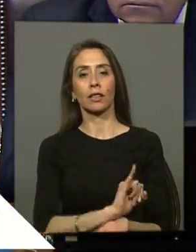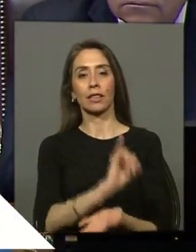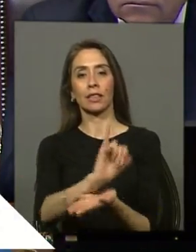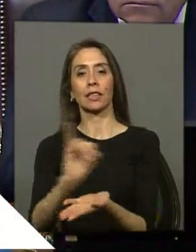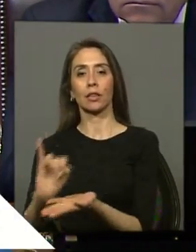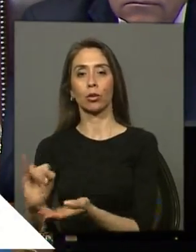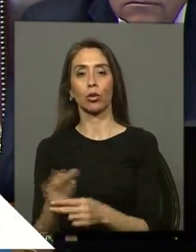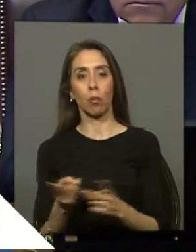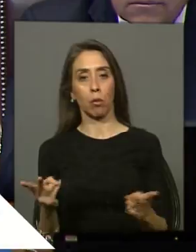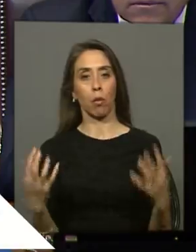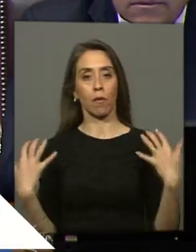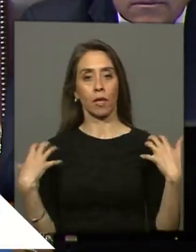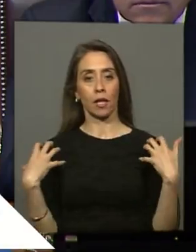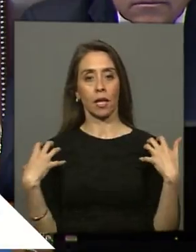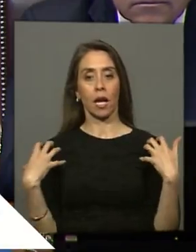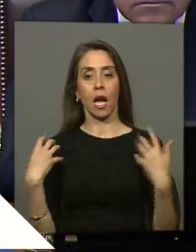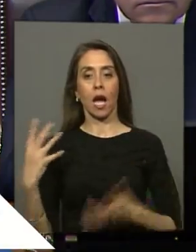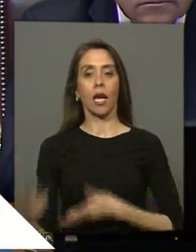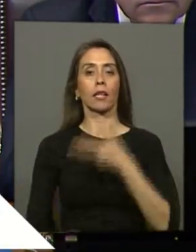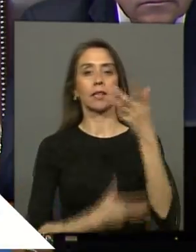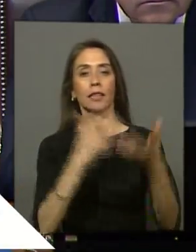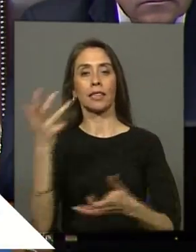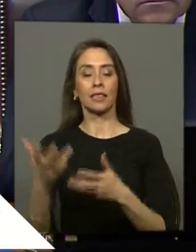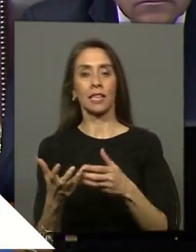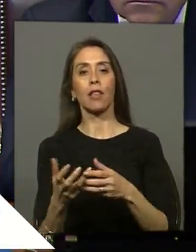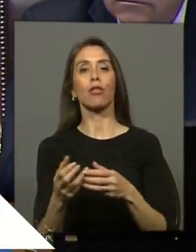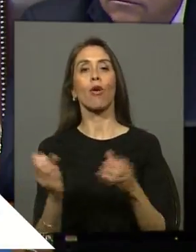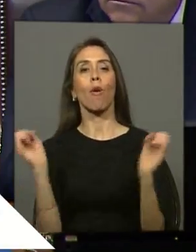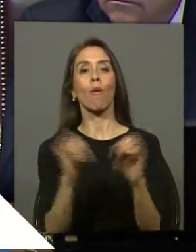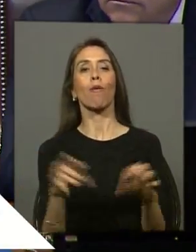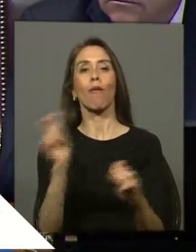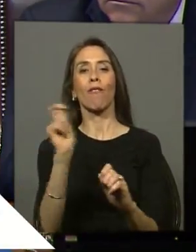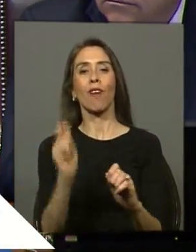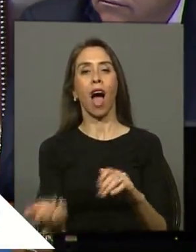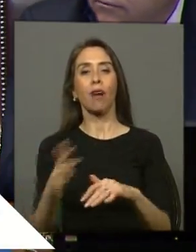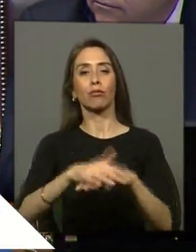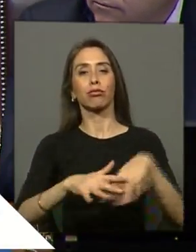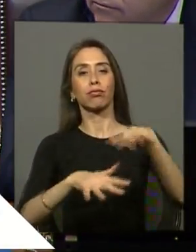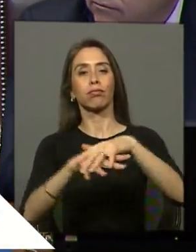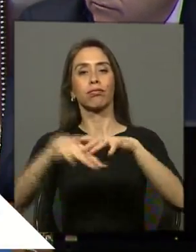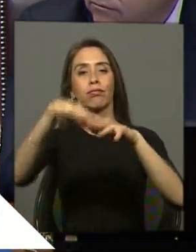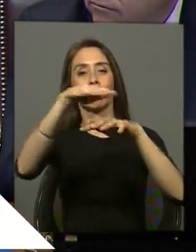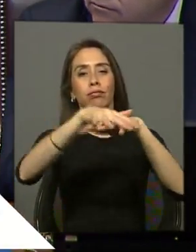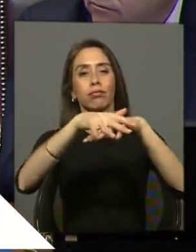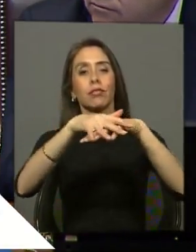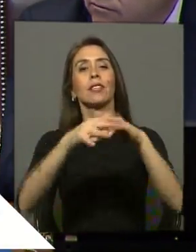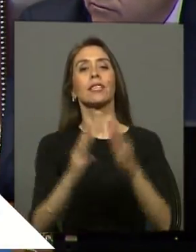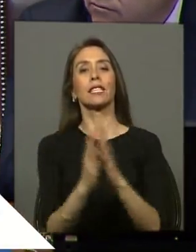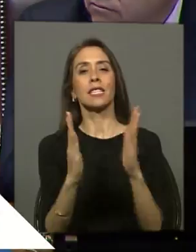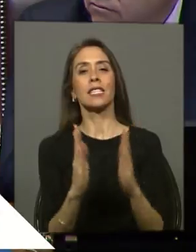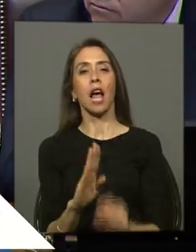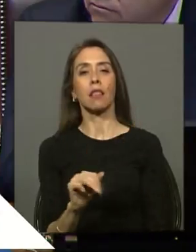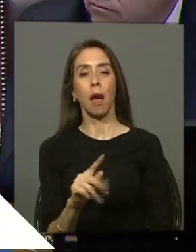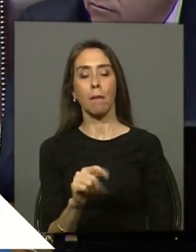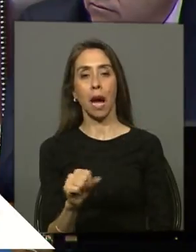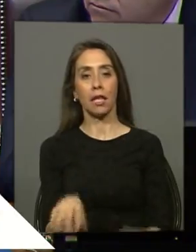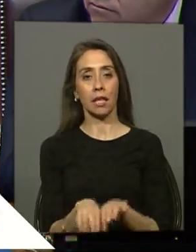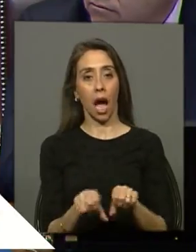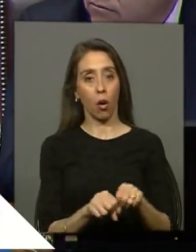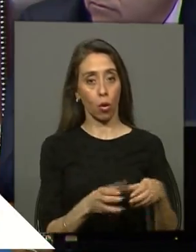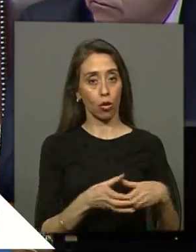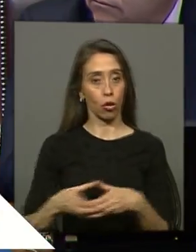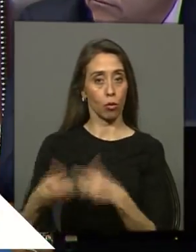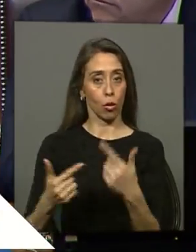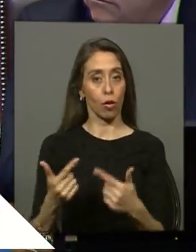públicos competentes en relación con el incendio ocurrido en el relleno sanitario Santa Marta de acuerdo a los de conformidad a los acuerdos de comité